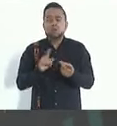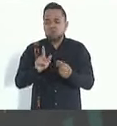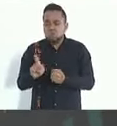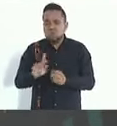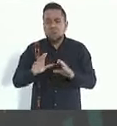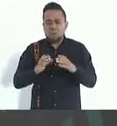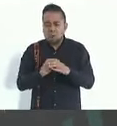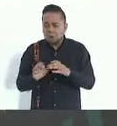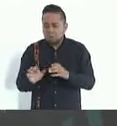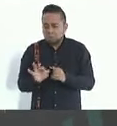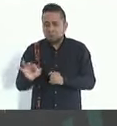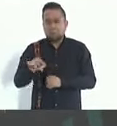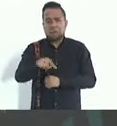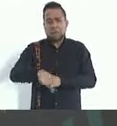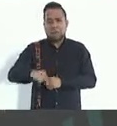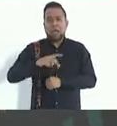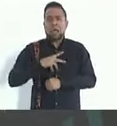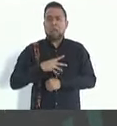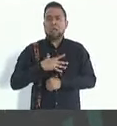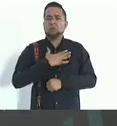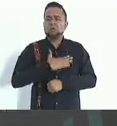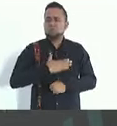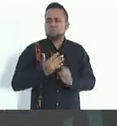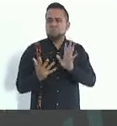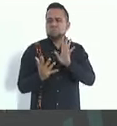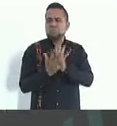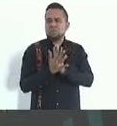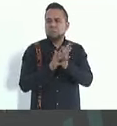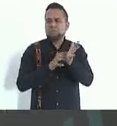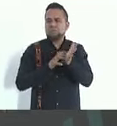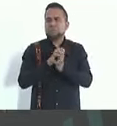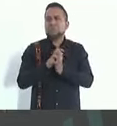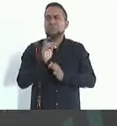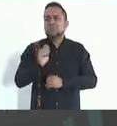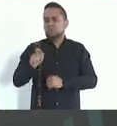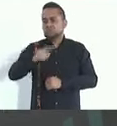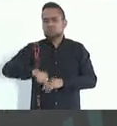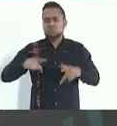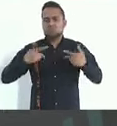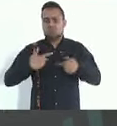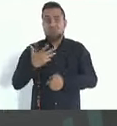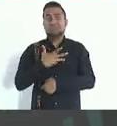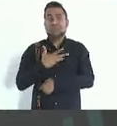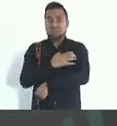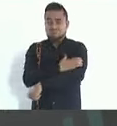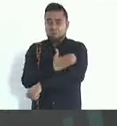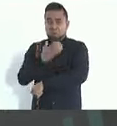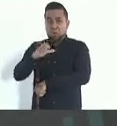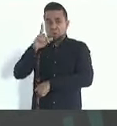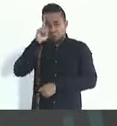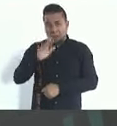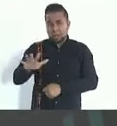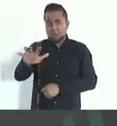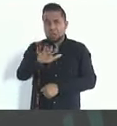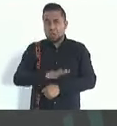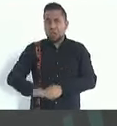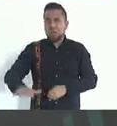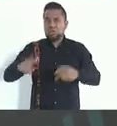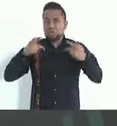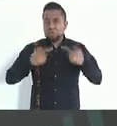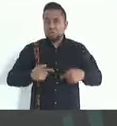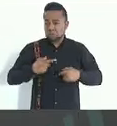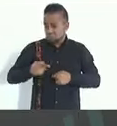comunidades. Democracia es el poder del pueblo, para el pueblo.